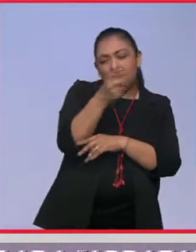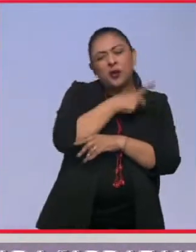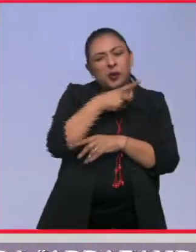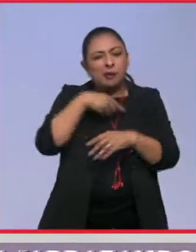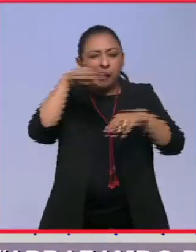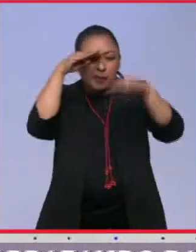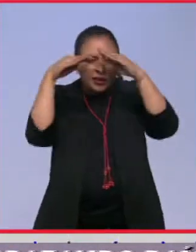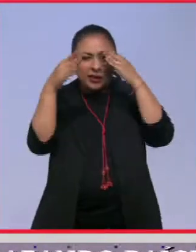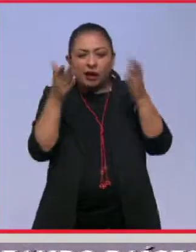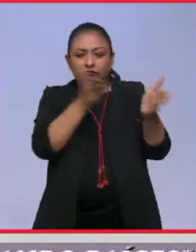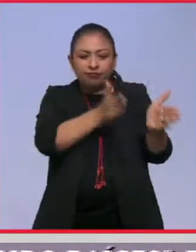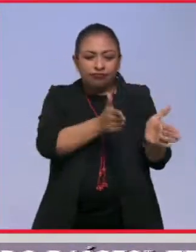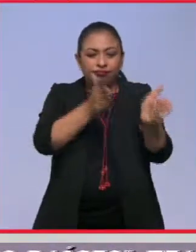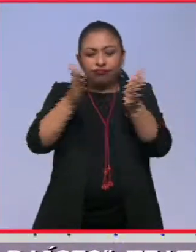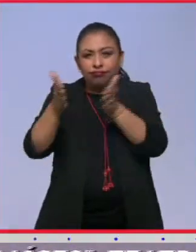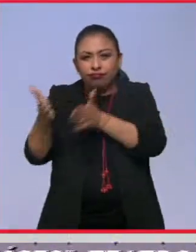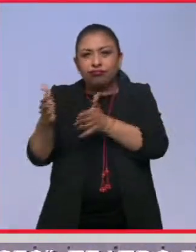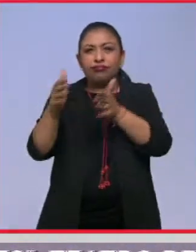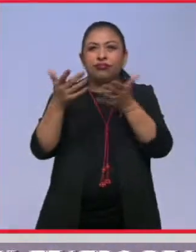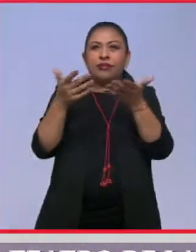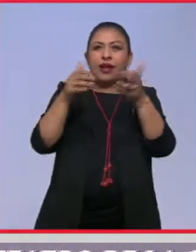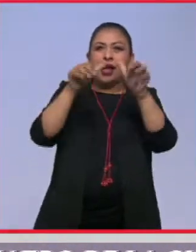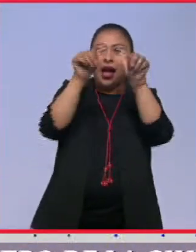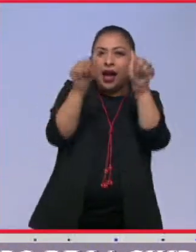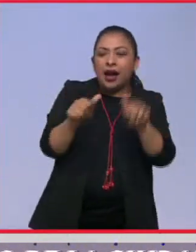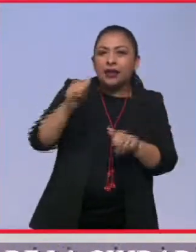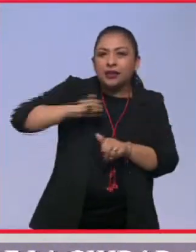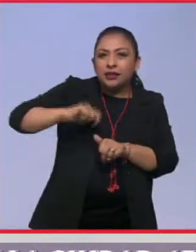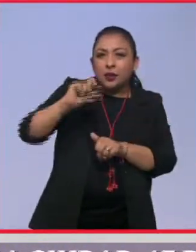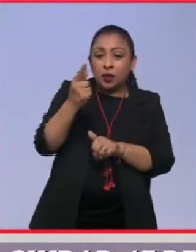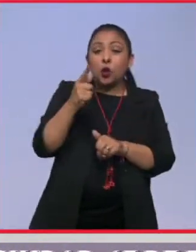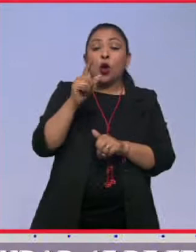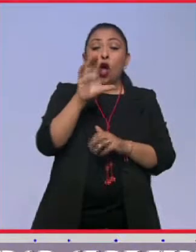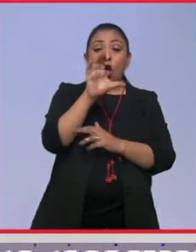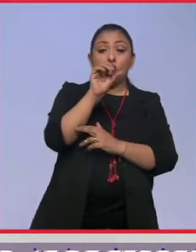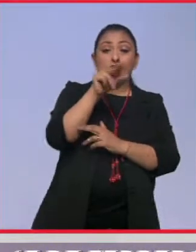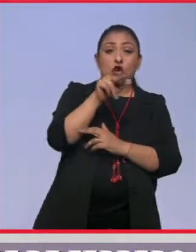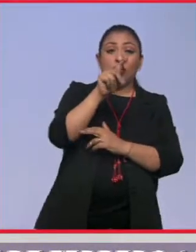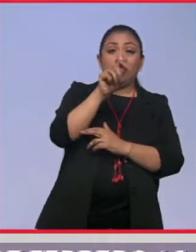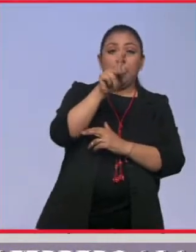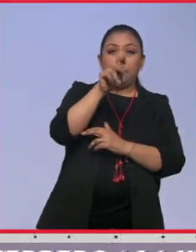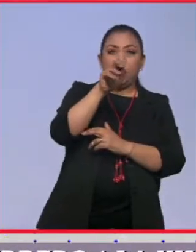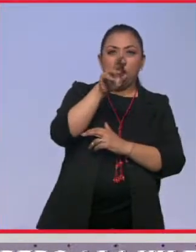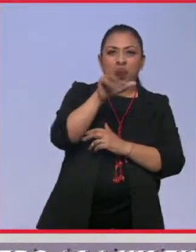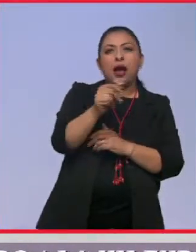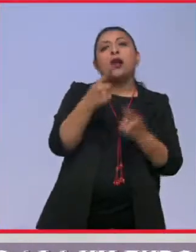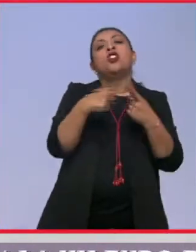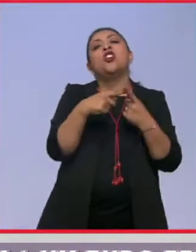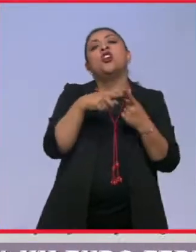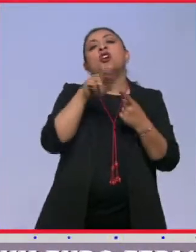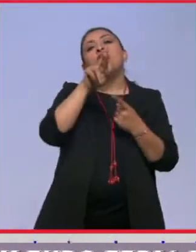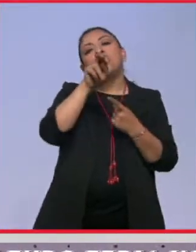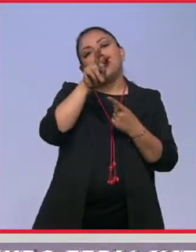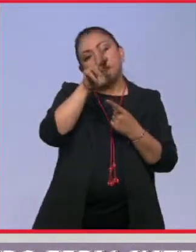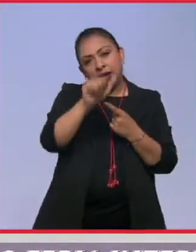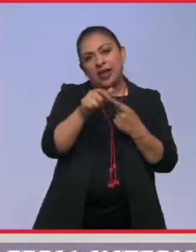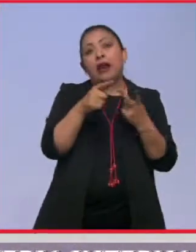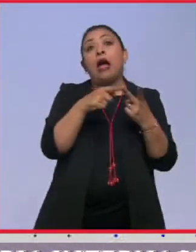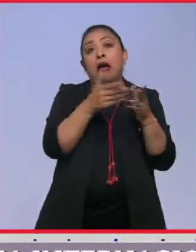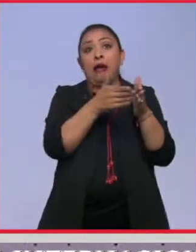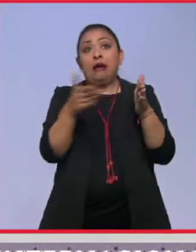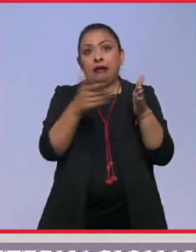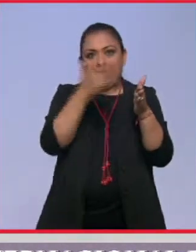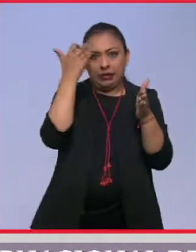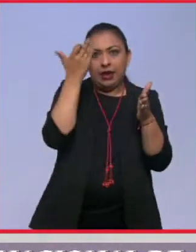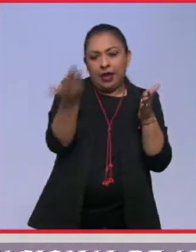de qué manera llamamos el arte del siglo XXI. Efectivamente. Porque contemporáneo también llegó a ser Diego Rivera. Sí,